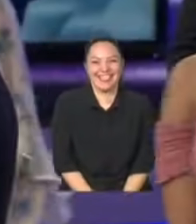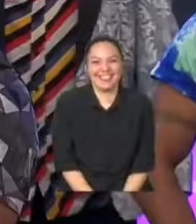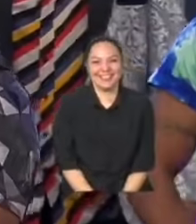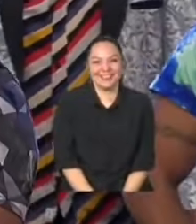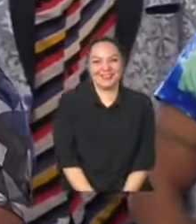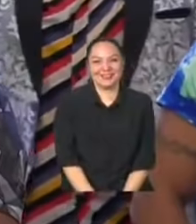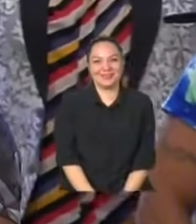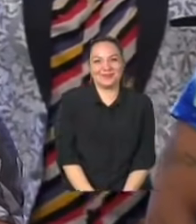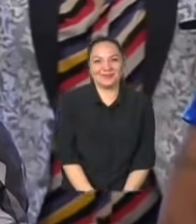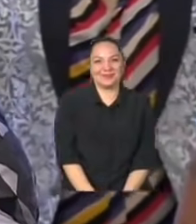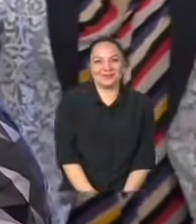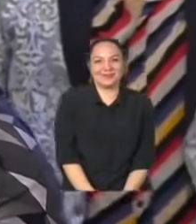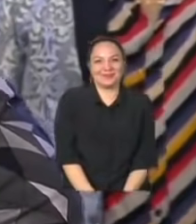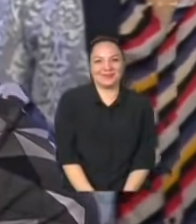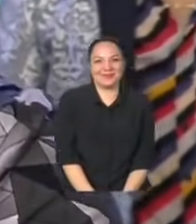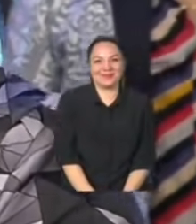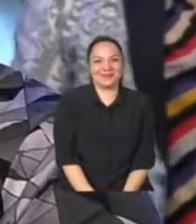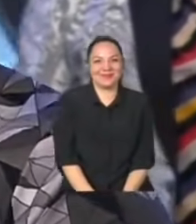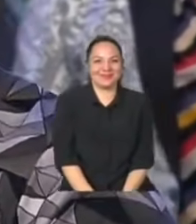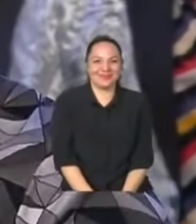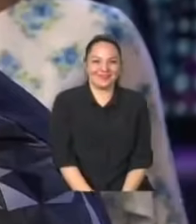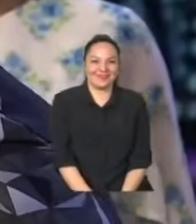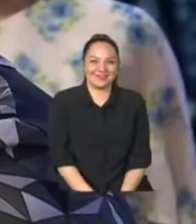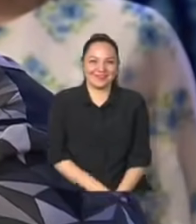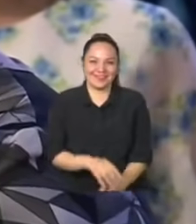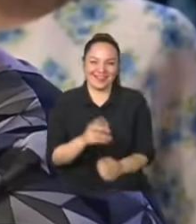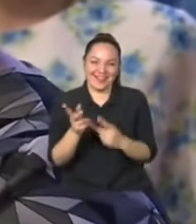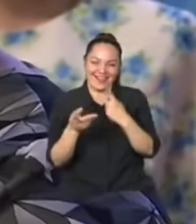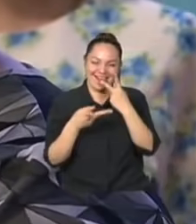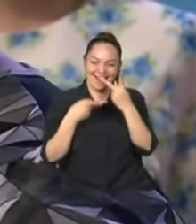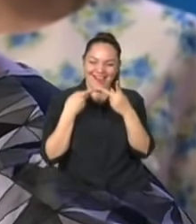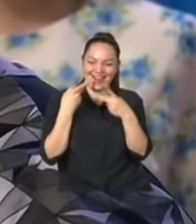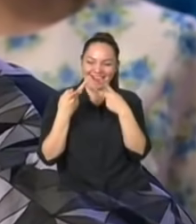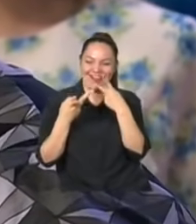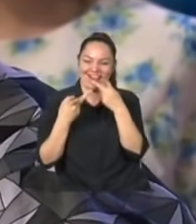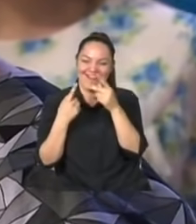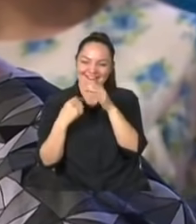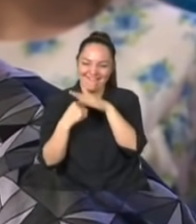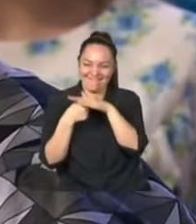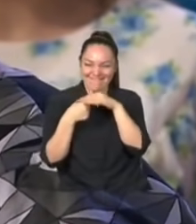Estamos trabajando, ¿no? Estamos trabajando, ¿no?